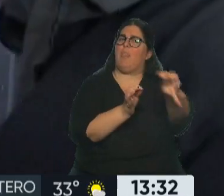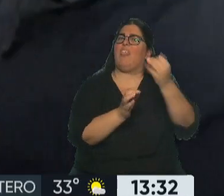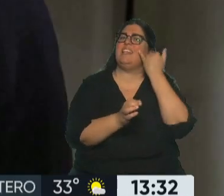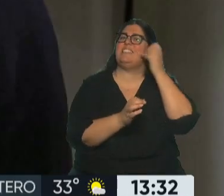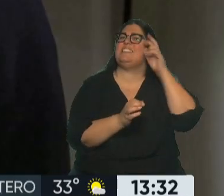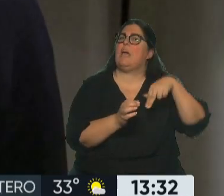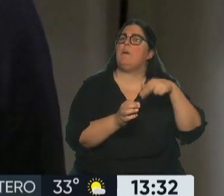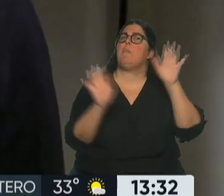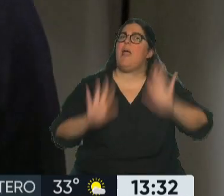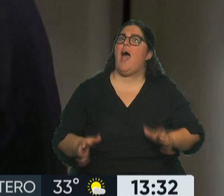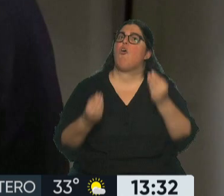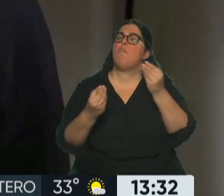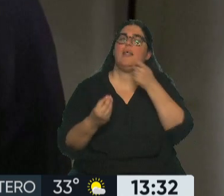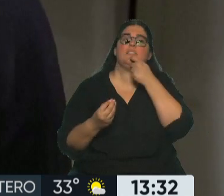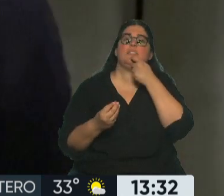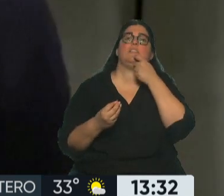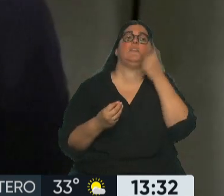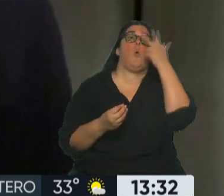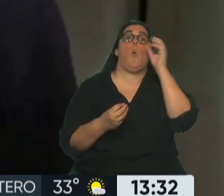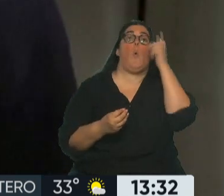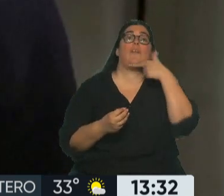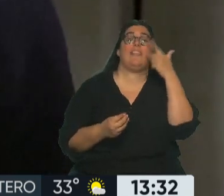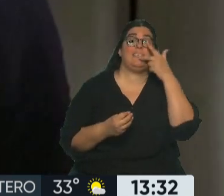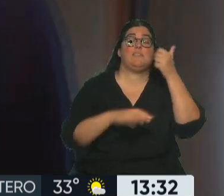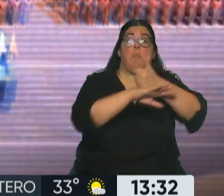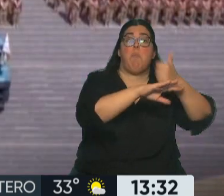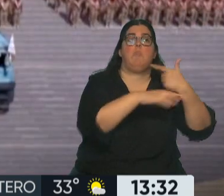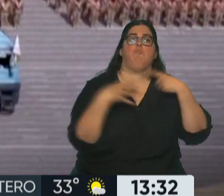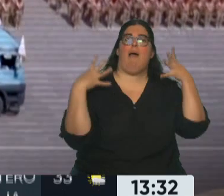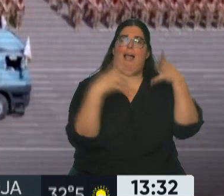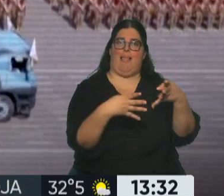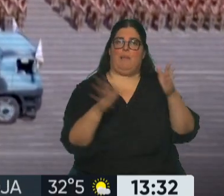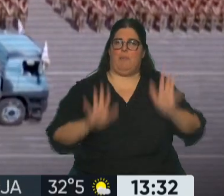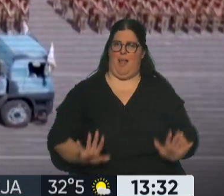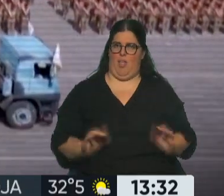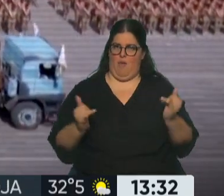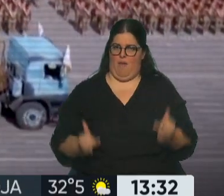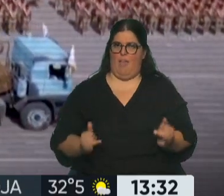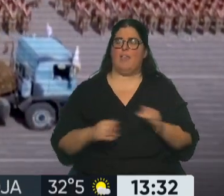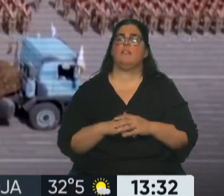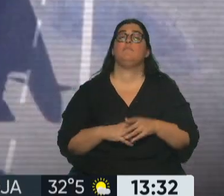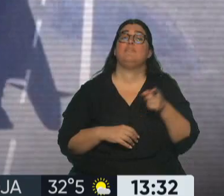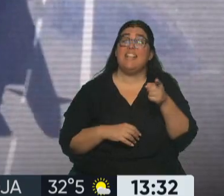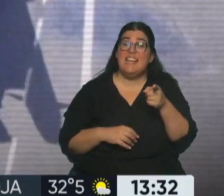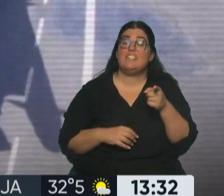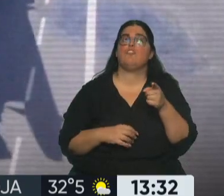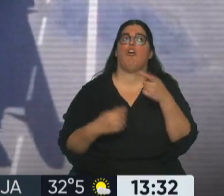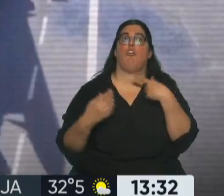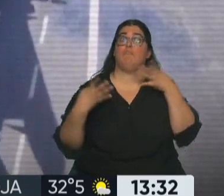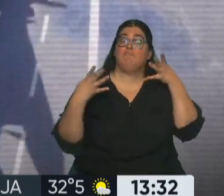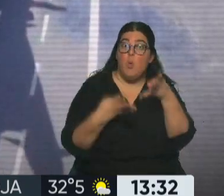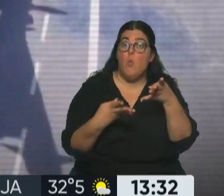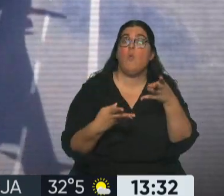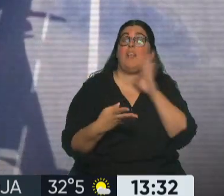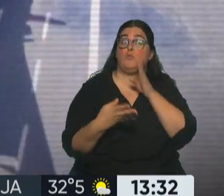eventuales ataques contra posiciones jtis en ese país esa posibilidad supondría una que